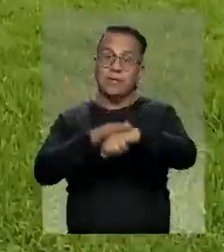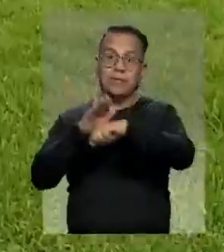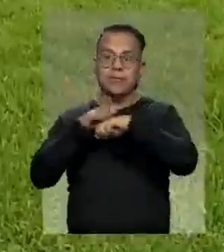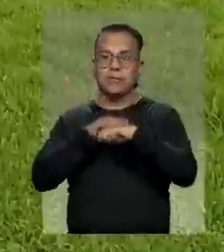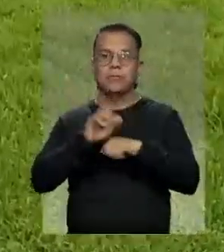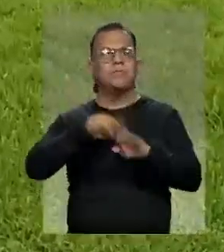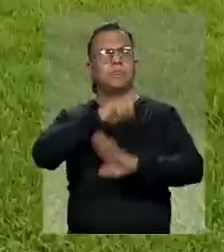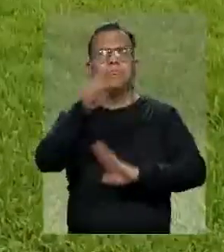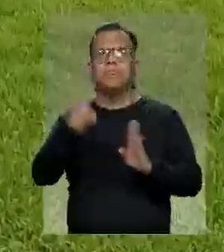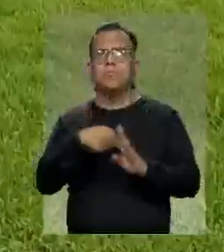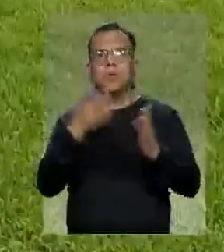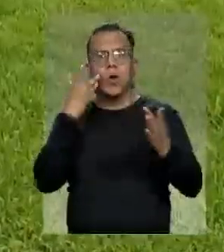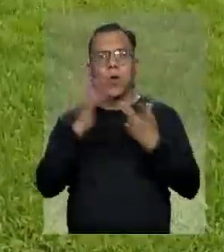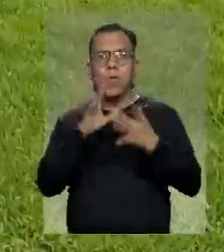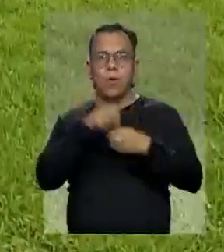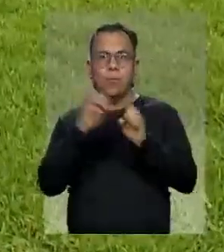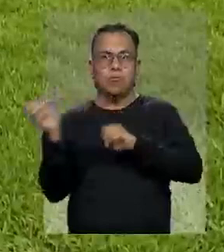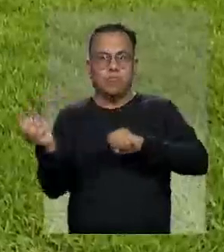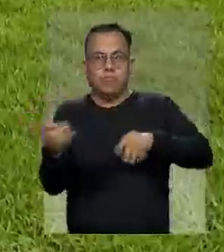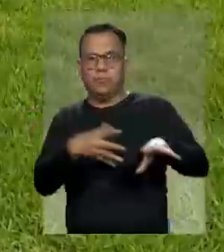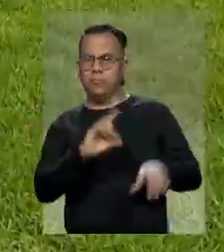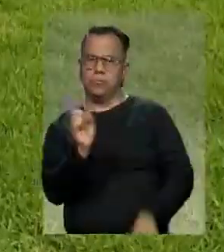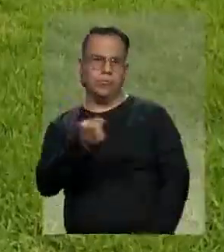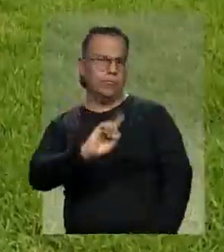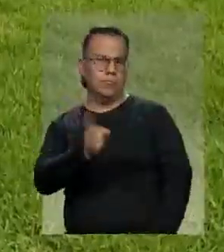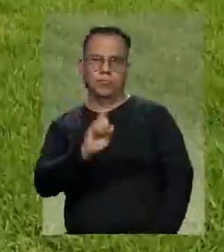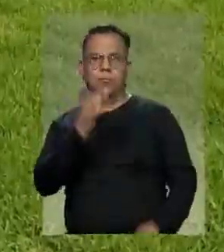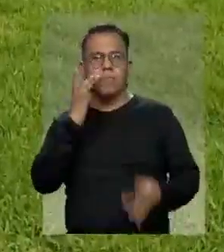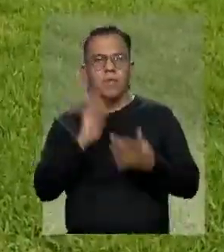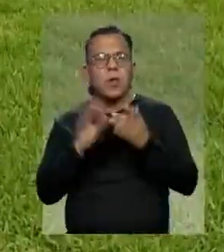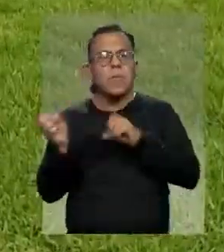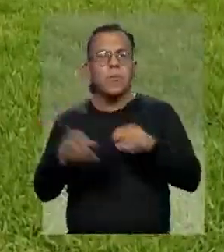que no abandonan a sus mascotas porque abandonar una mascota es como a dónde andará un hijo